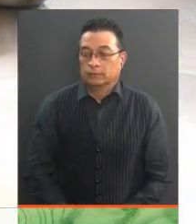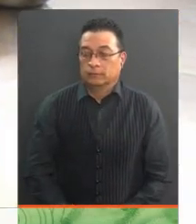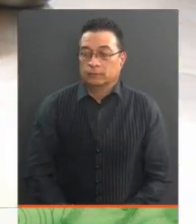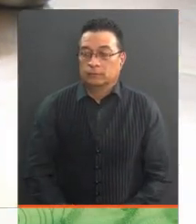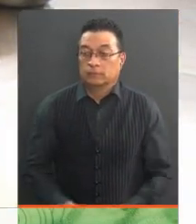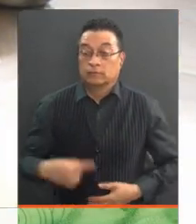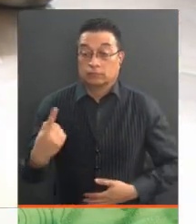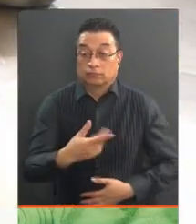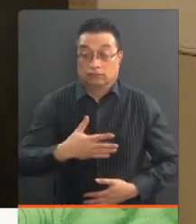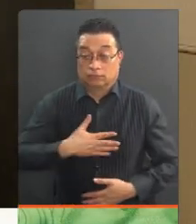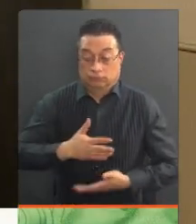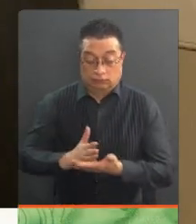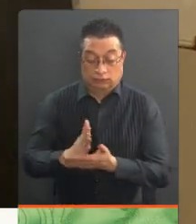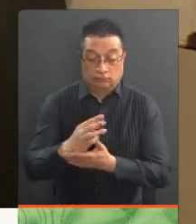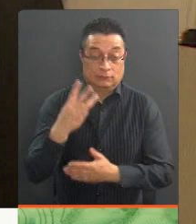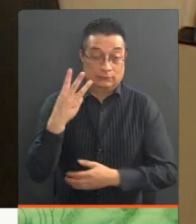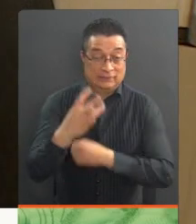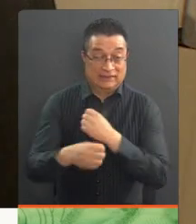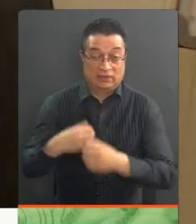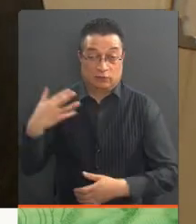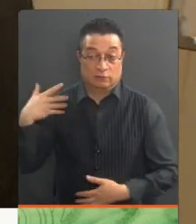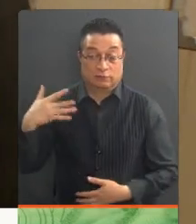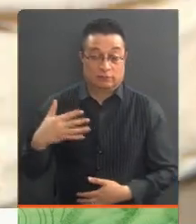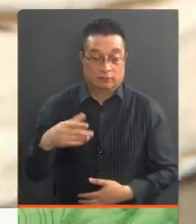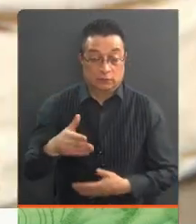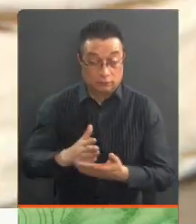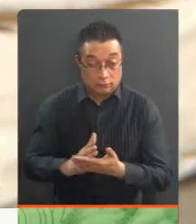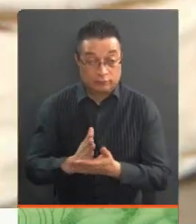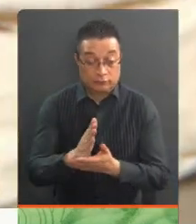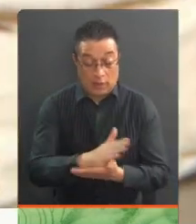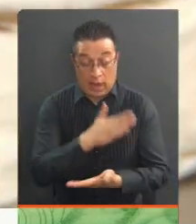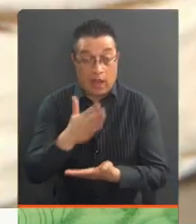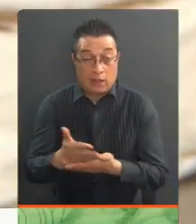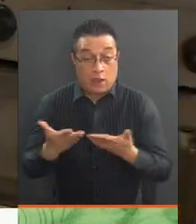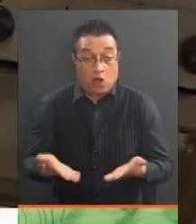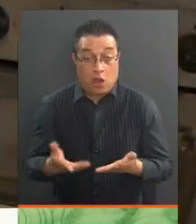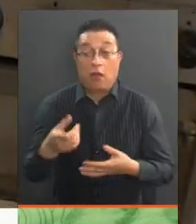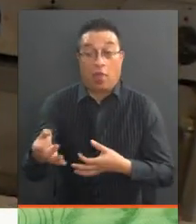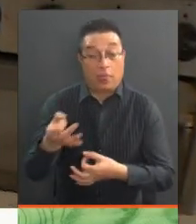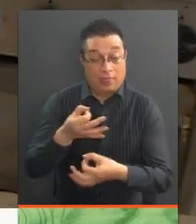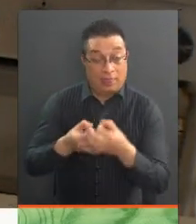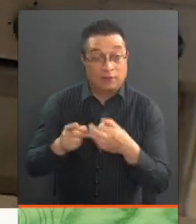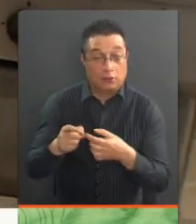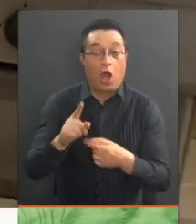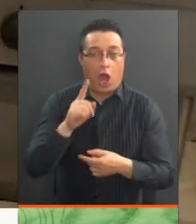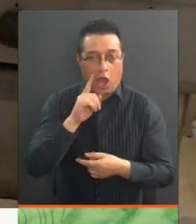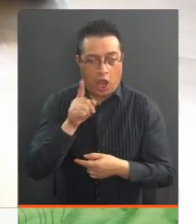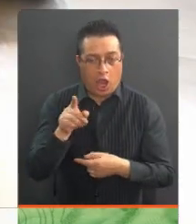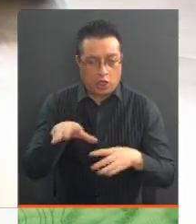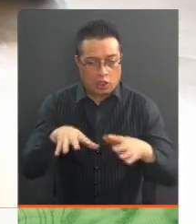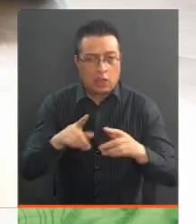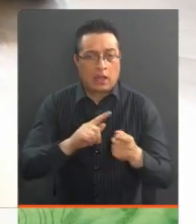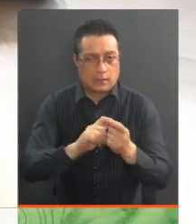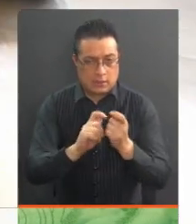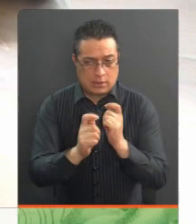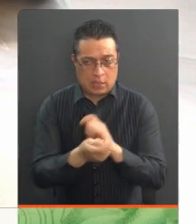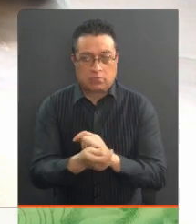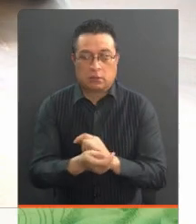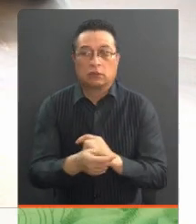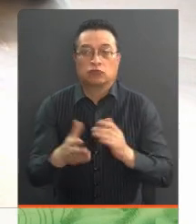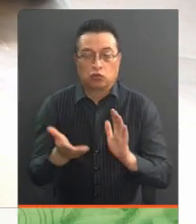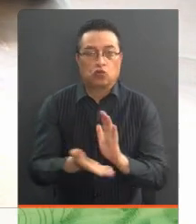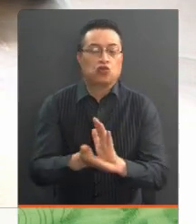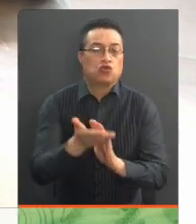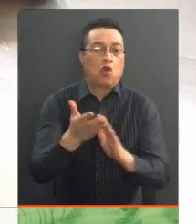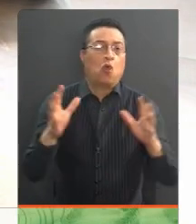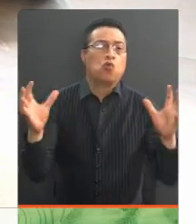Nosotros partimos hace 3 años. Desde que comenzó hasta ahora, nos dice, hay algo que ha cambiado harto. No han subido, pero demasiado,